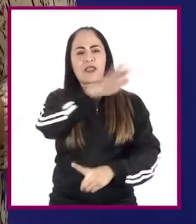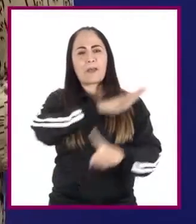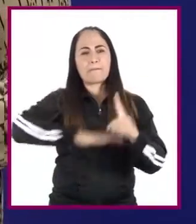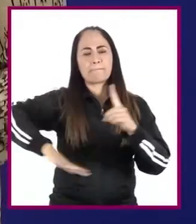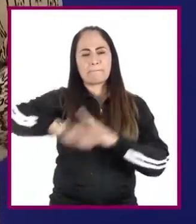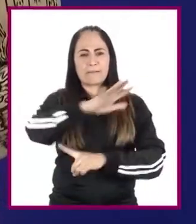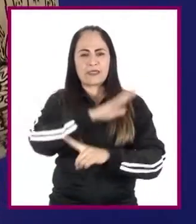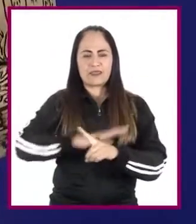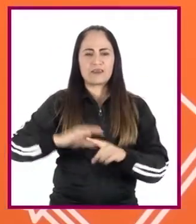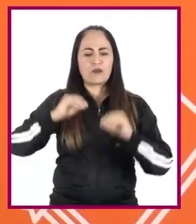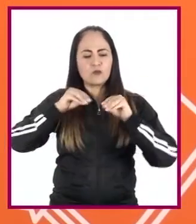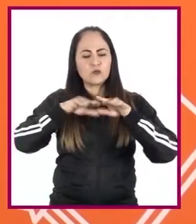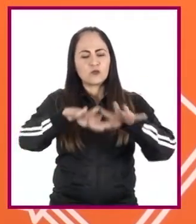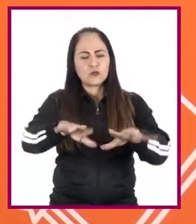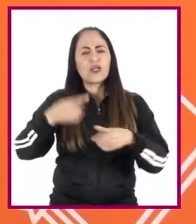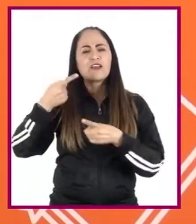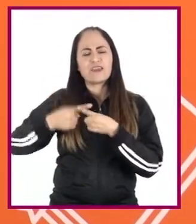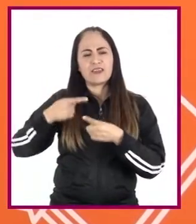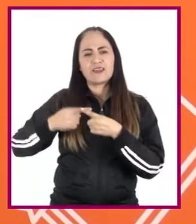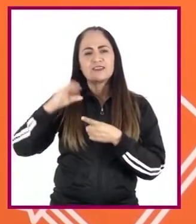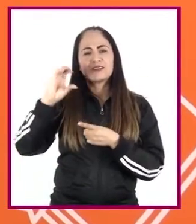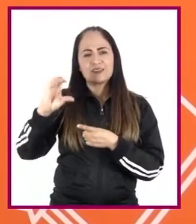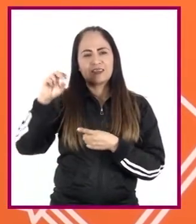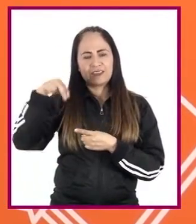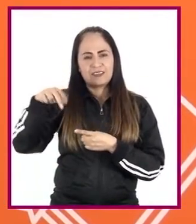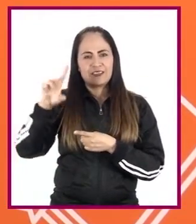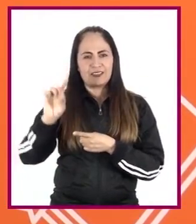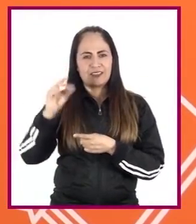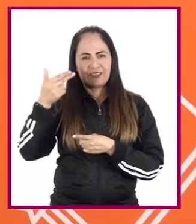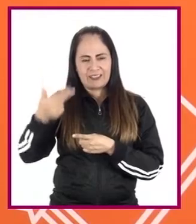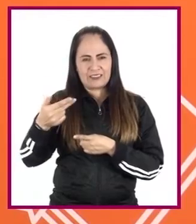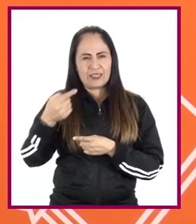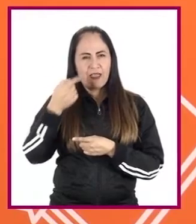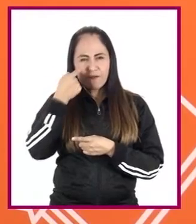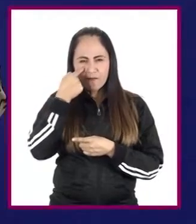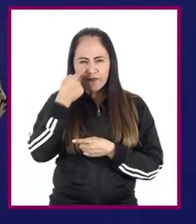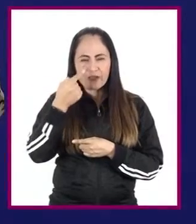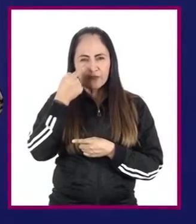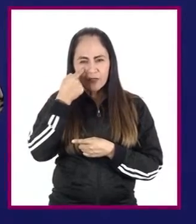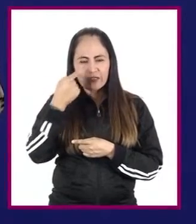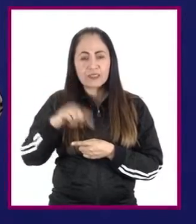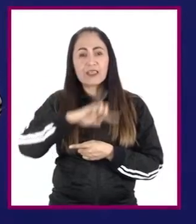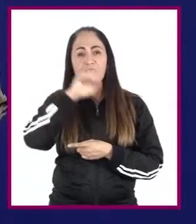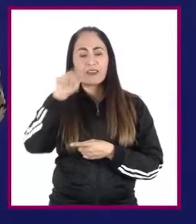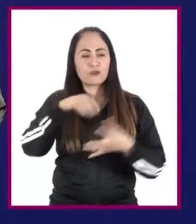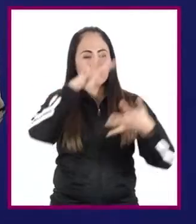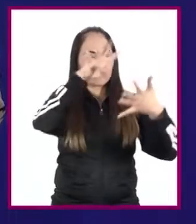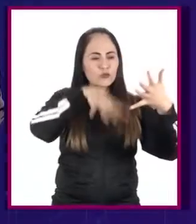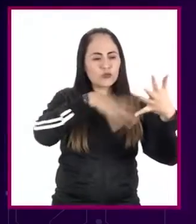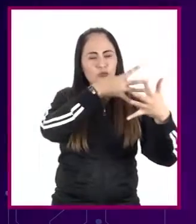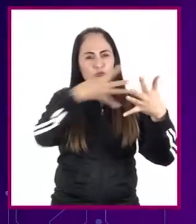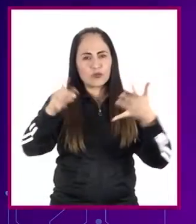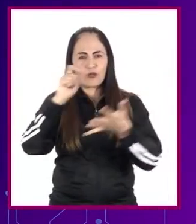la CNDH. Escuchen con cuidado, después tendrán que llenar la tabla que se muestra en